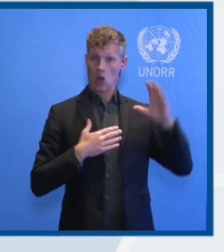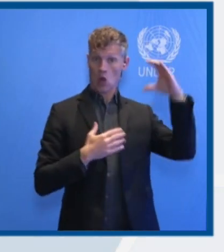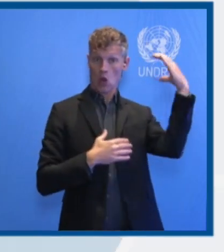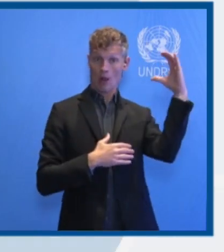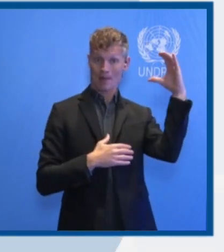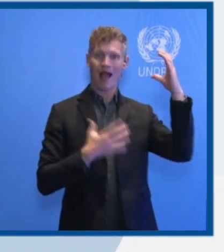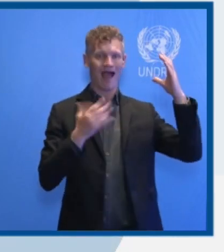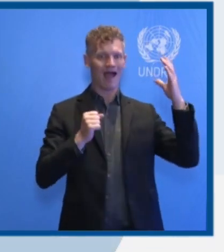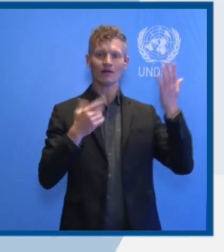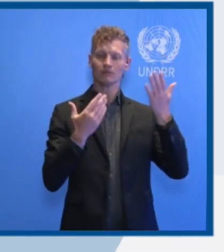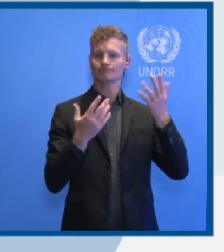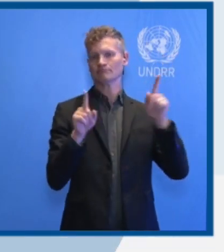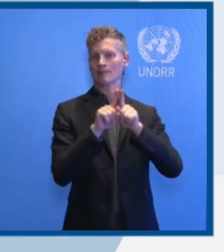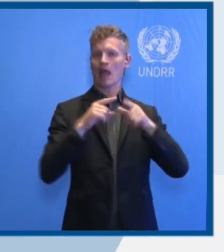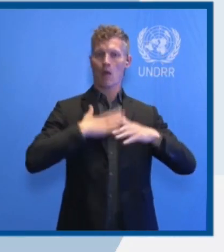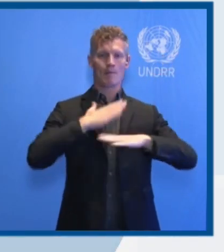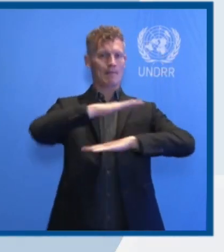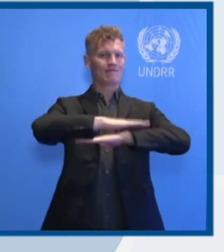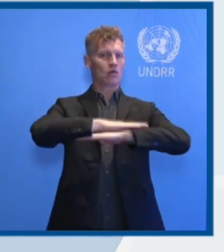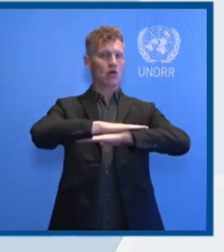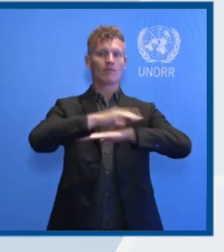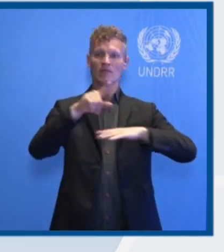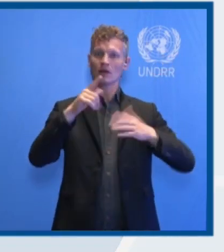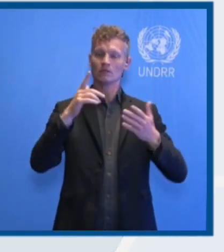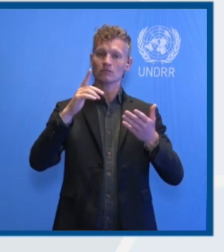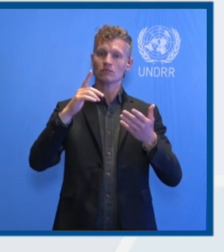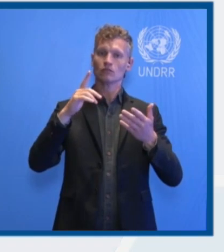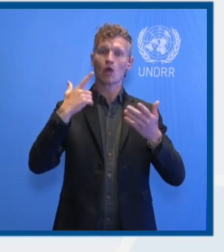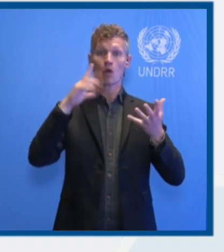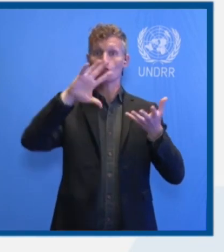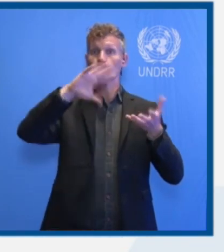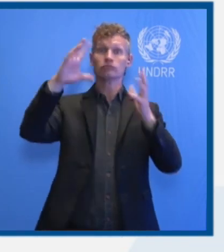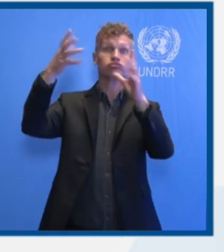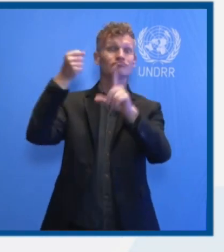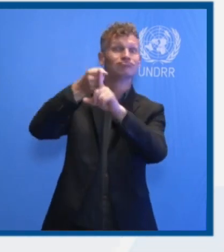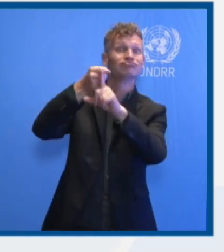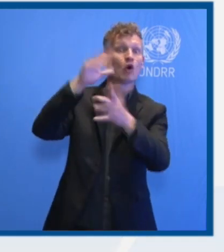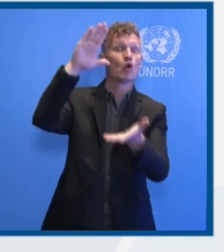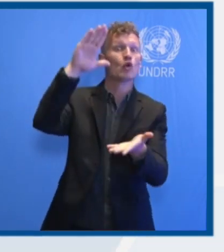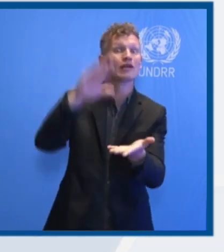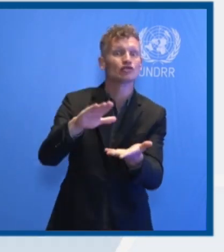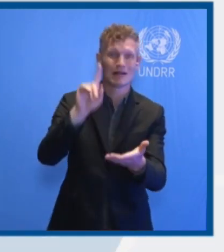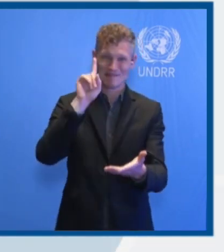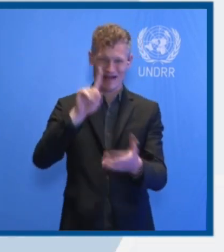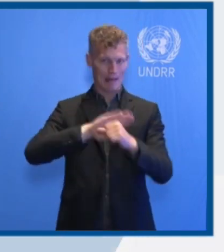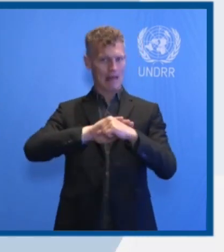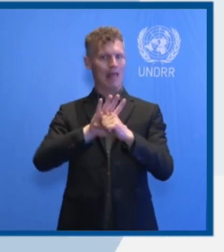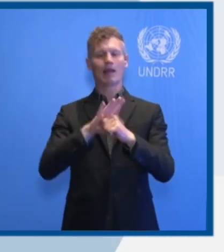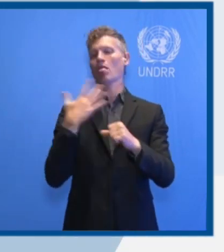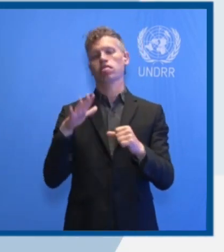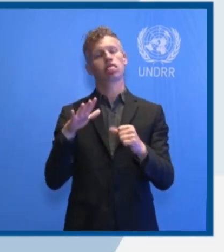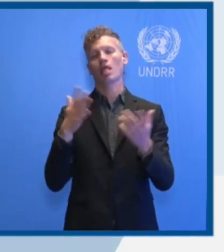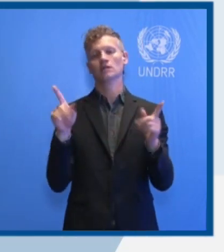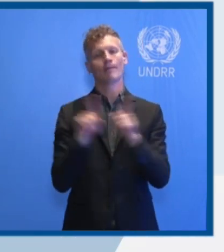de una forma muy cruda las vulnerabilidades del país. En noviembre del 2020 ocurrió algo poco frecuente, y es